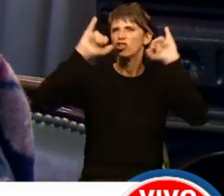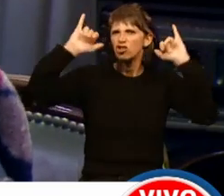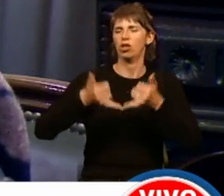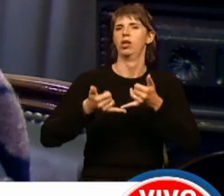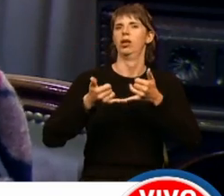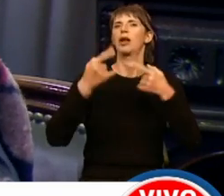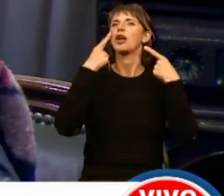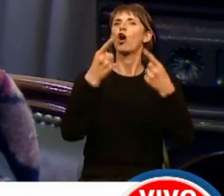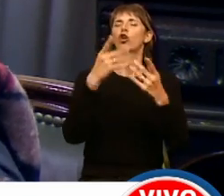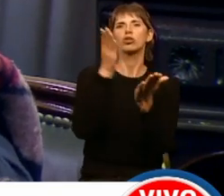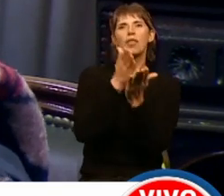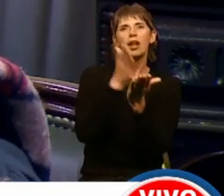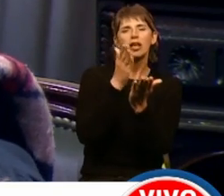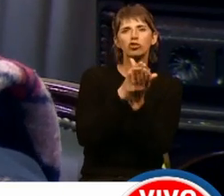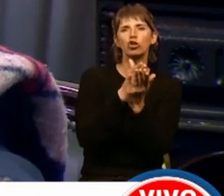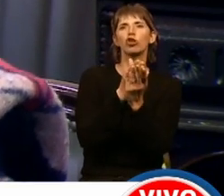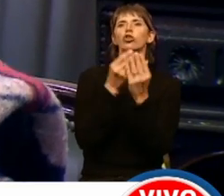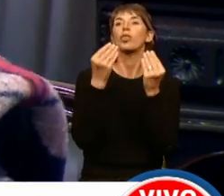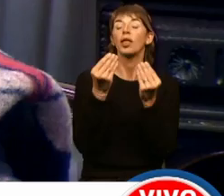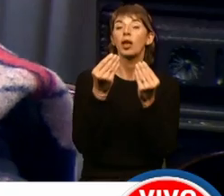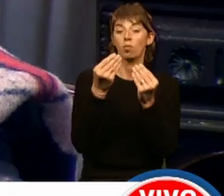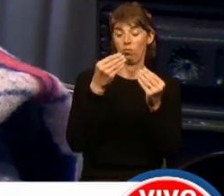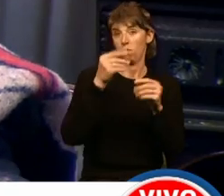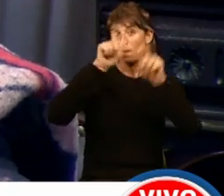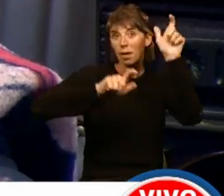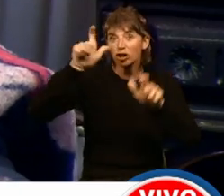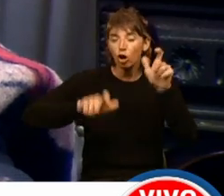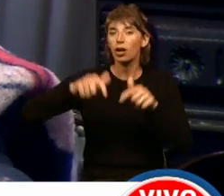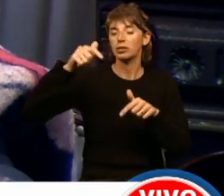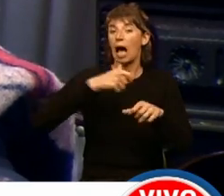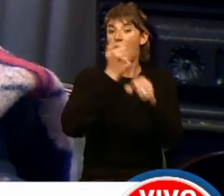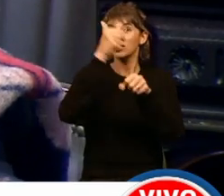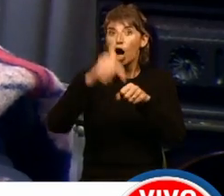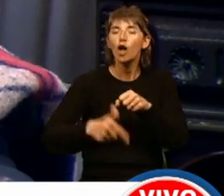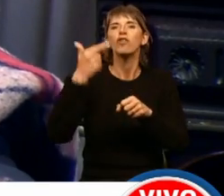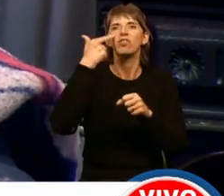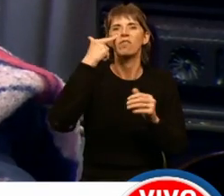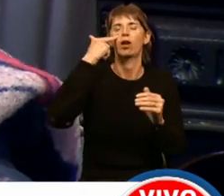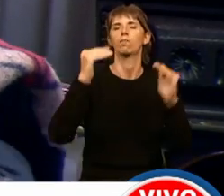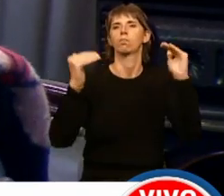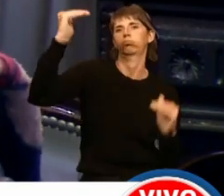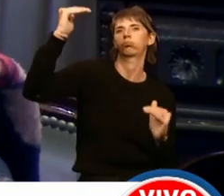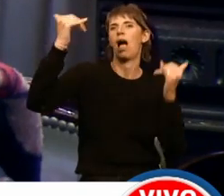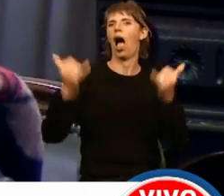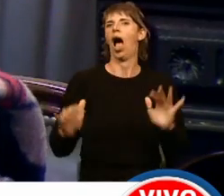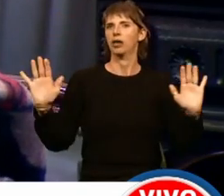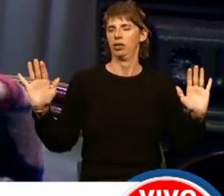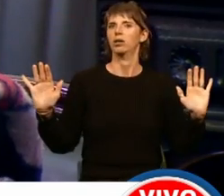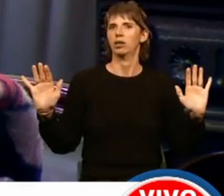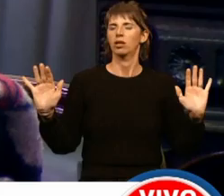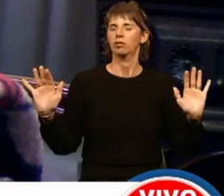reconociendo derecho de aquellos que hoy estábamos viviendo en una situación de desigualdad es fuerte y hay que hablar de lo